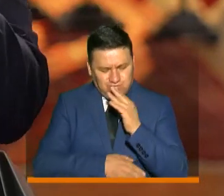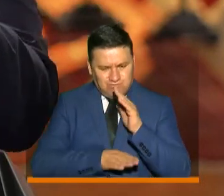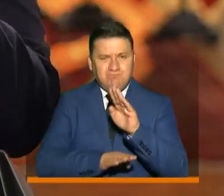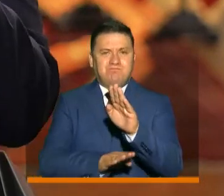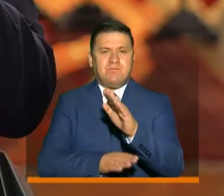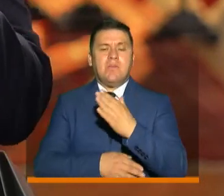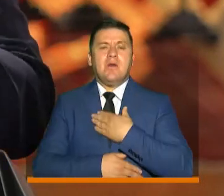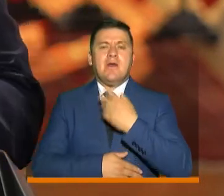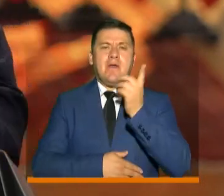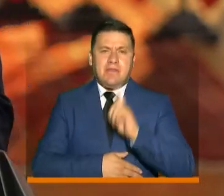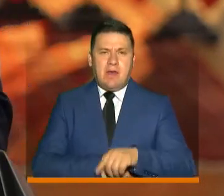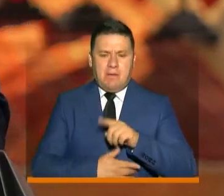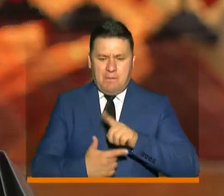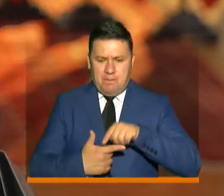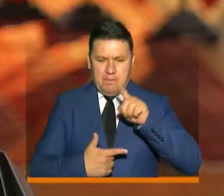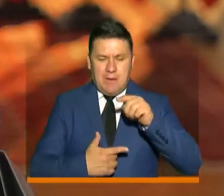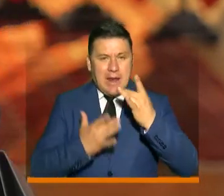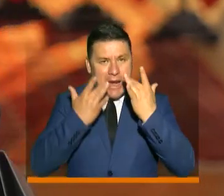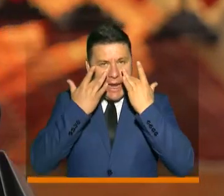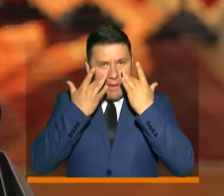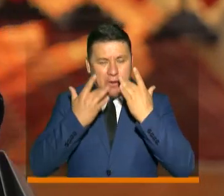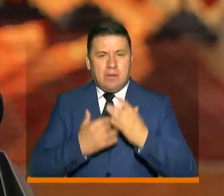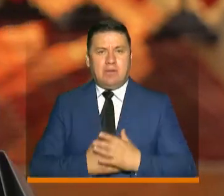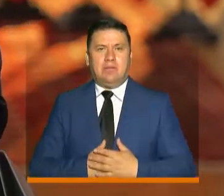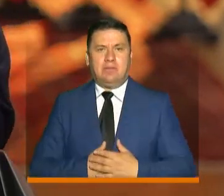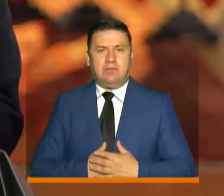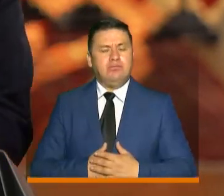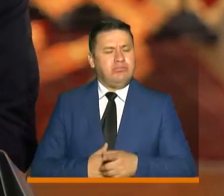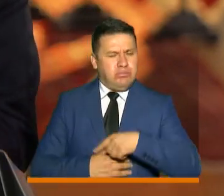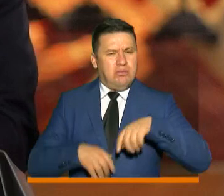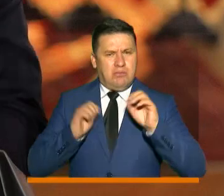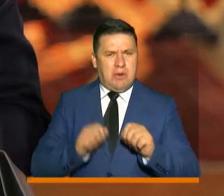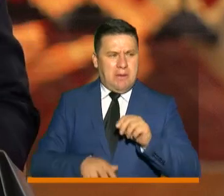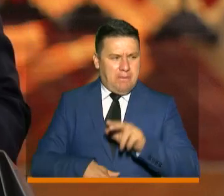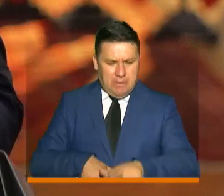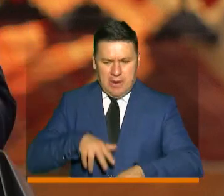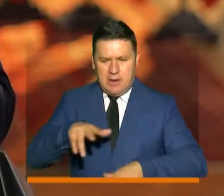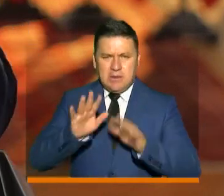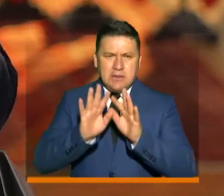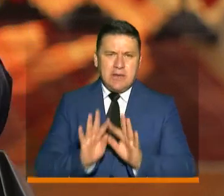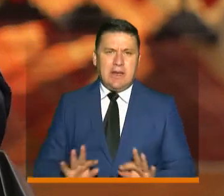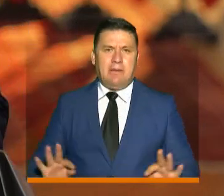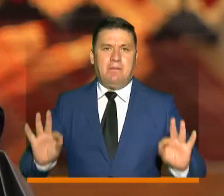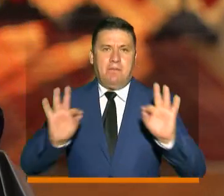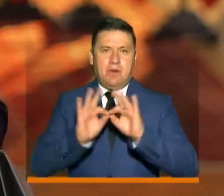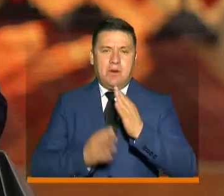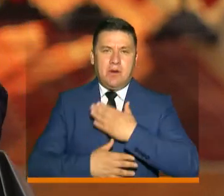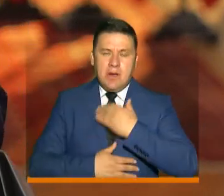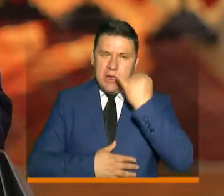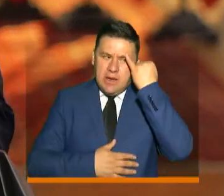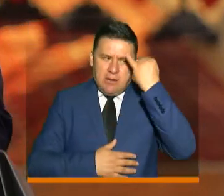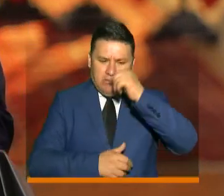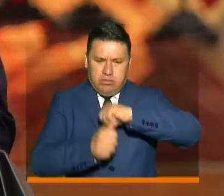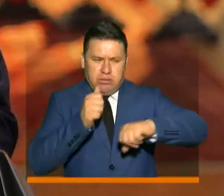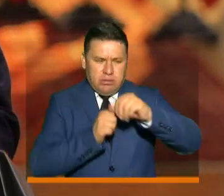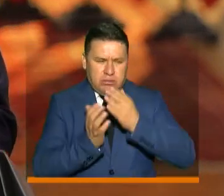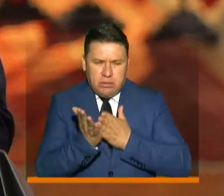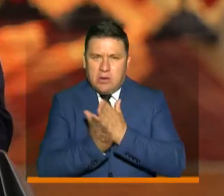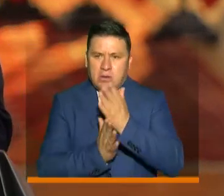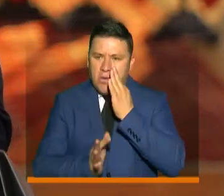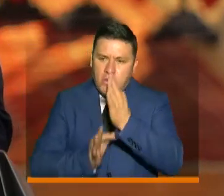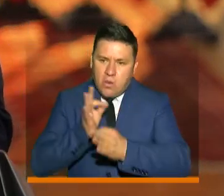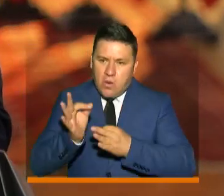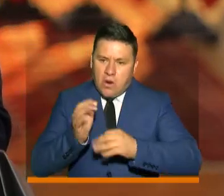parte de un compromiso con el crecimiento limpio donde podamos dar pasos trascendentales en nuestra idea de producir conservando y